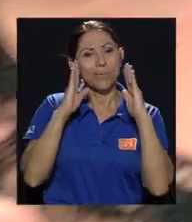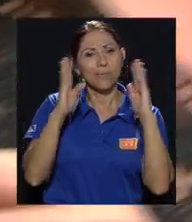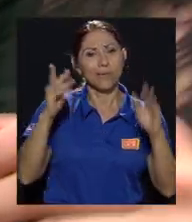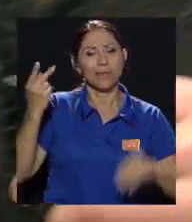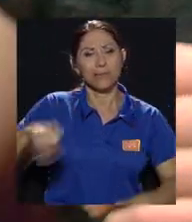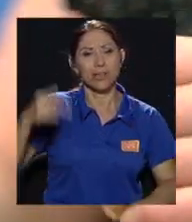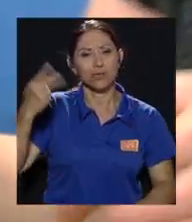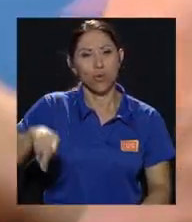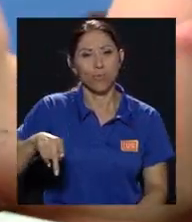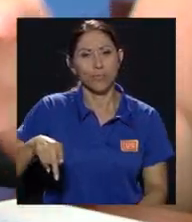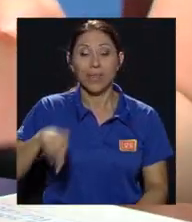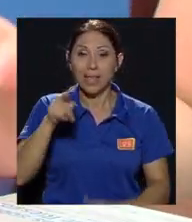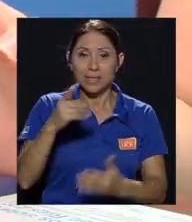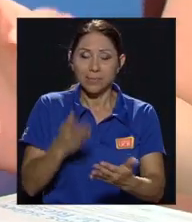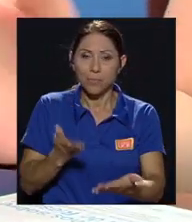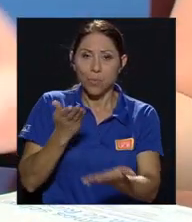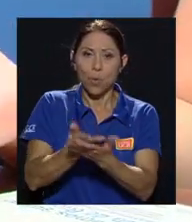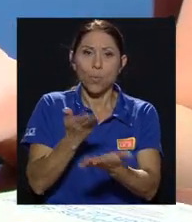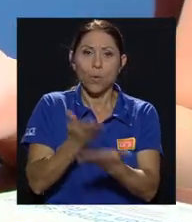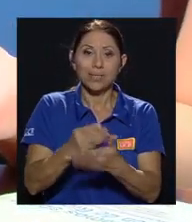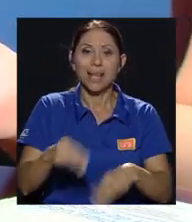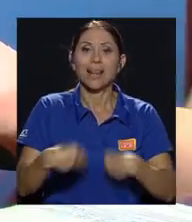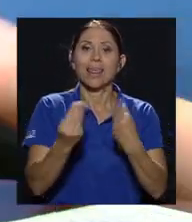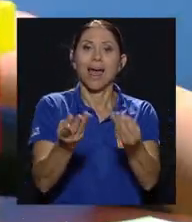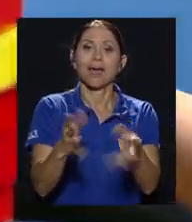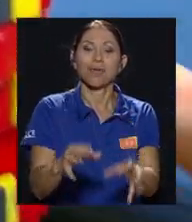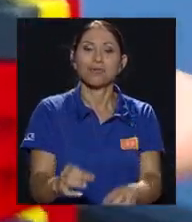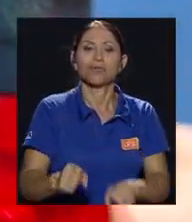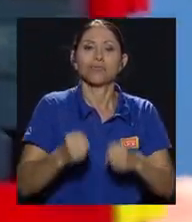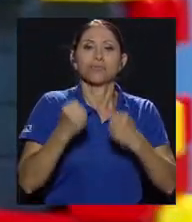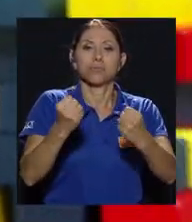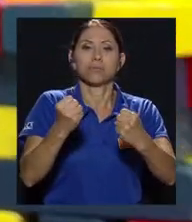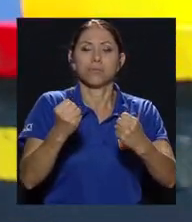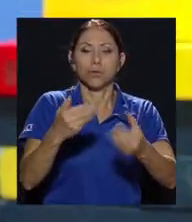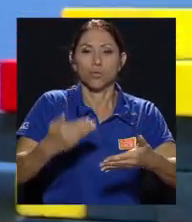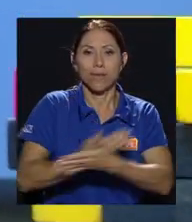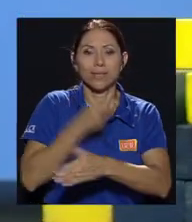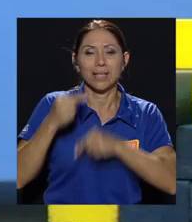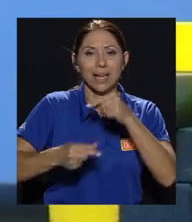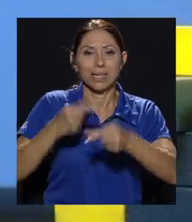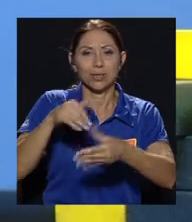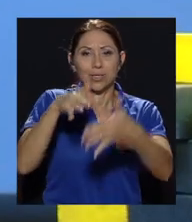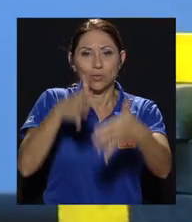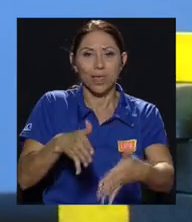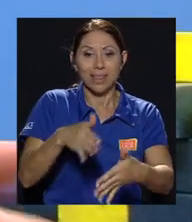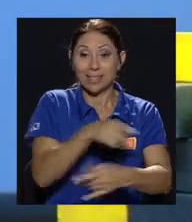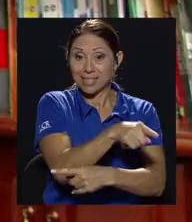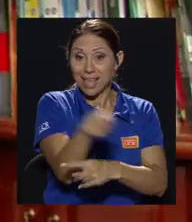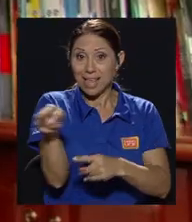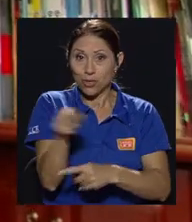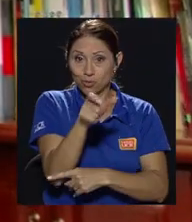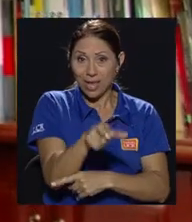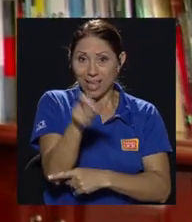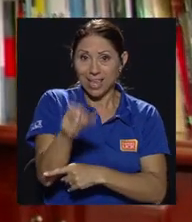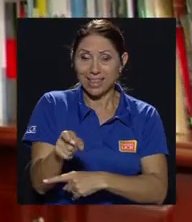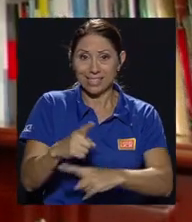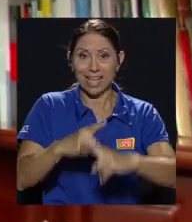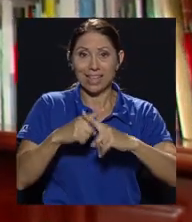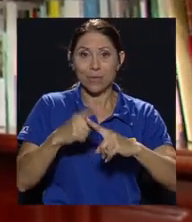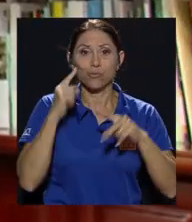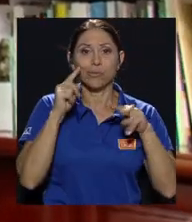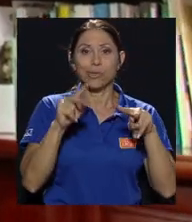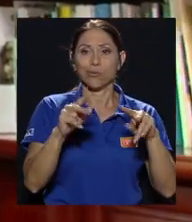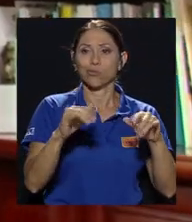del riesgo. Es una propuesta que empodera a las nuevas generaciones de estudiantes, convirtiéndoles en agentes activos mediante la